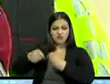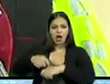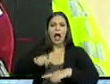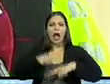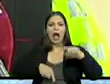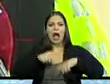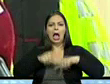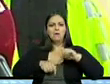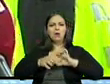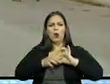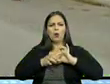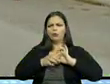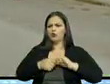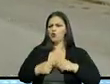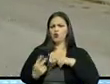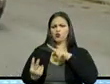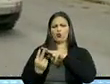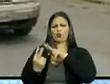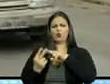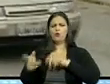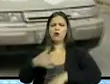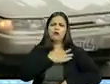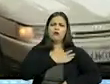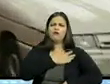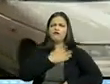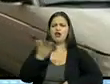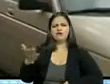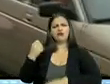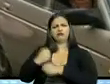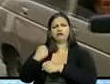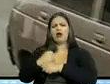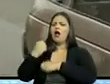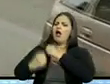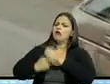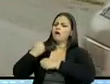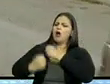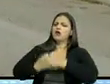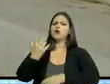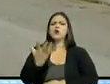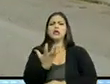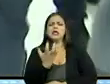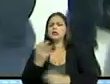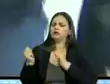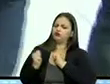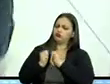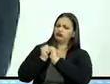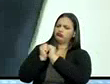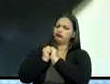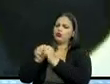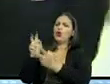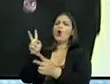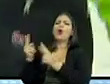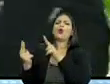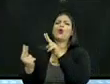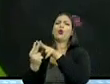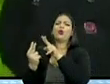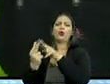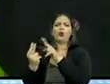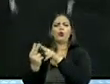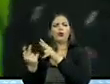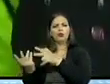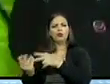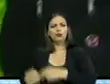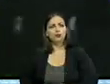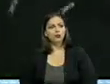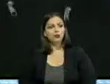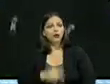y que le cuesta mucho pensar, por eso hay que investigar a fondo y si es que es así de verdad lo que manifiesta la niña, obviamente,